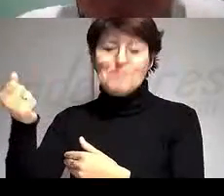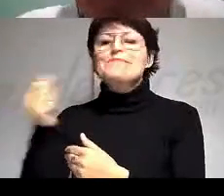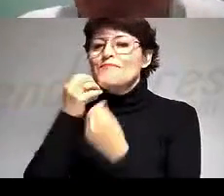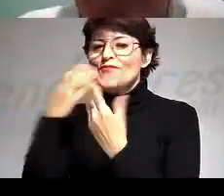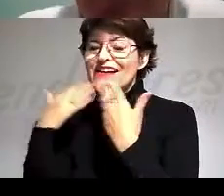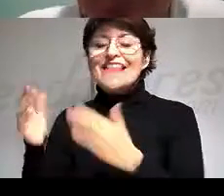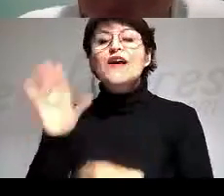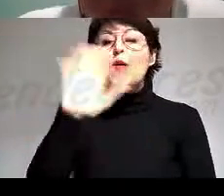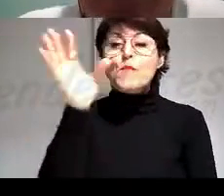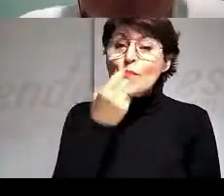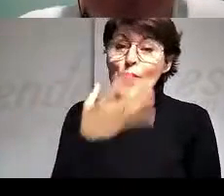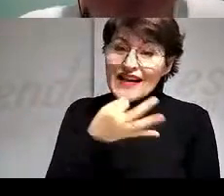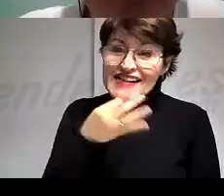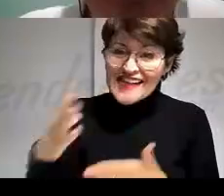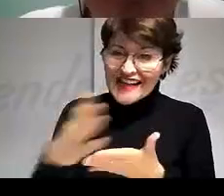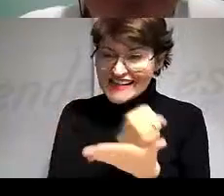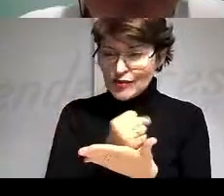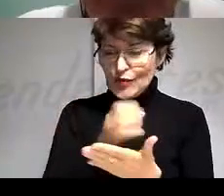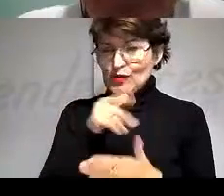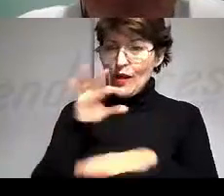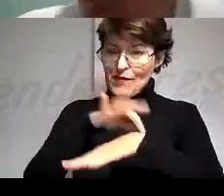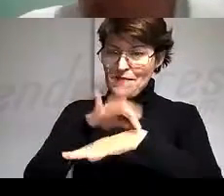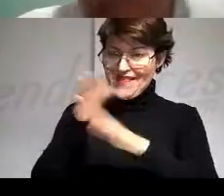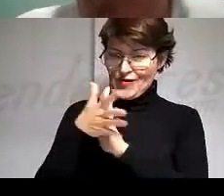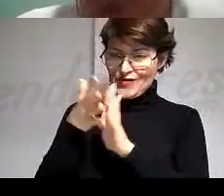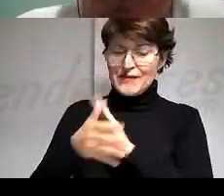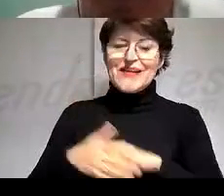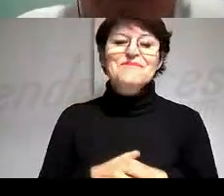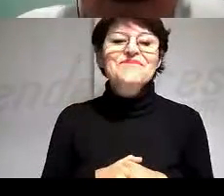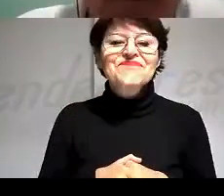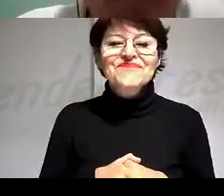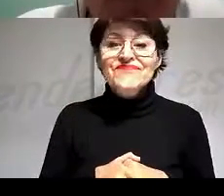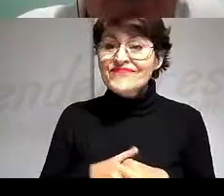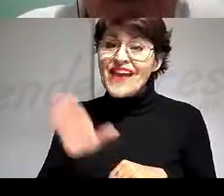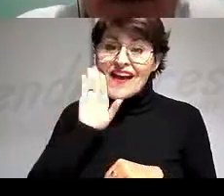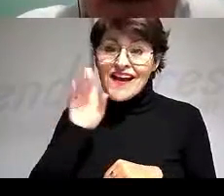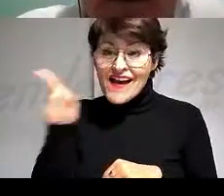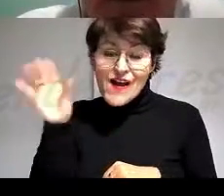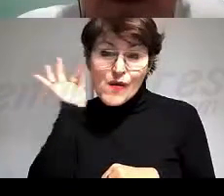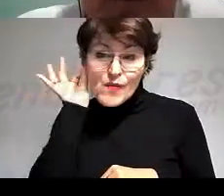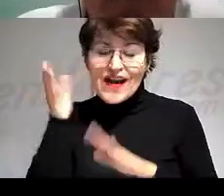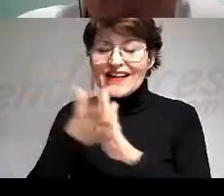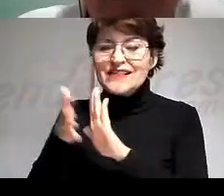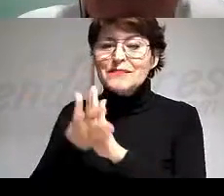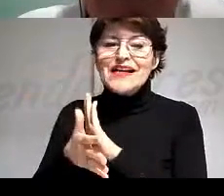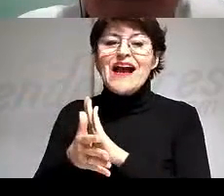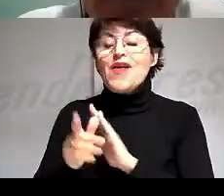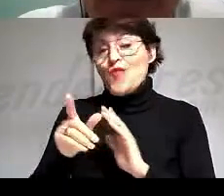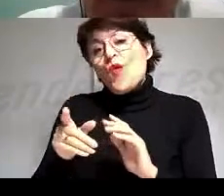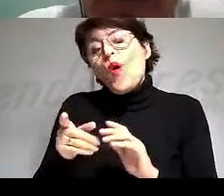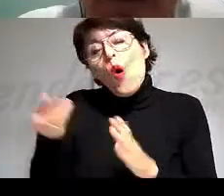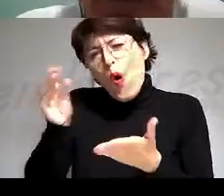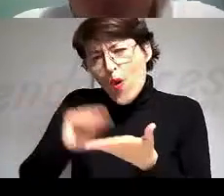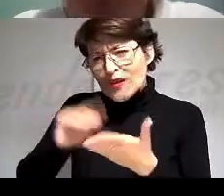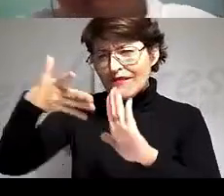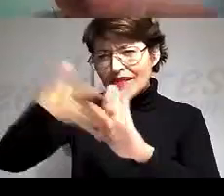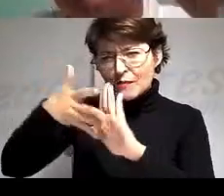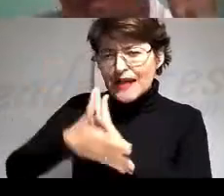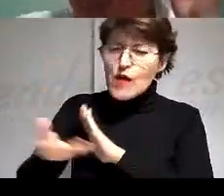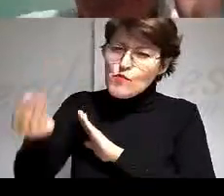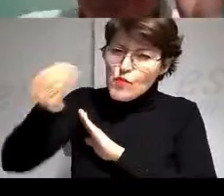Buenas tardes a todos y todas. Bueno, como comentaba Paula, vamos a hacer de nuevo una incursión en la línea